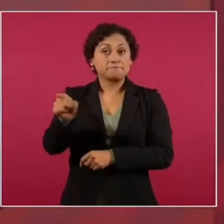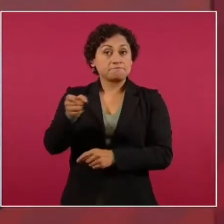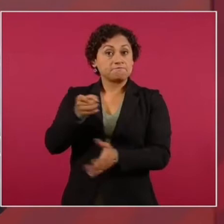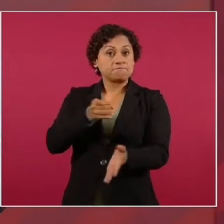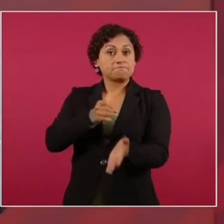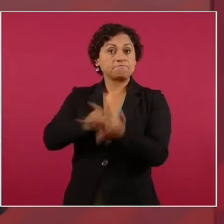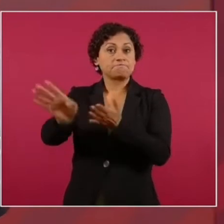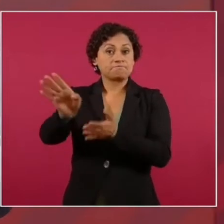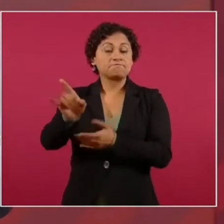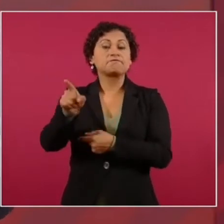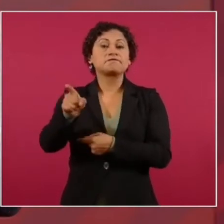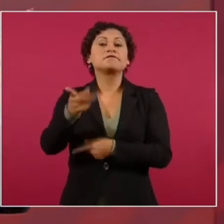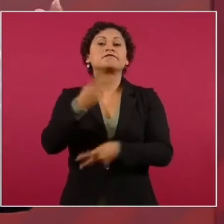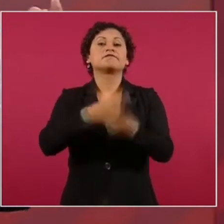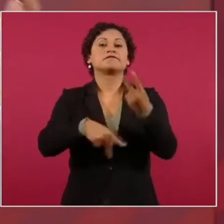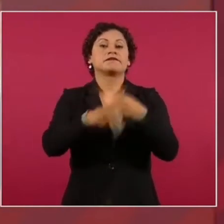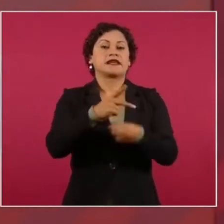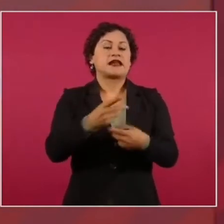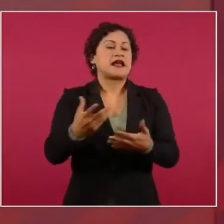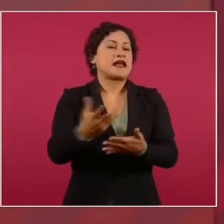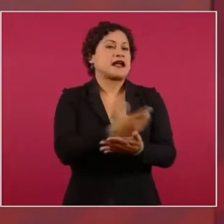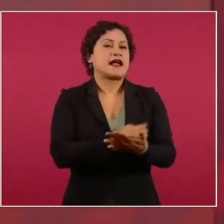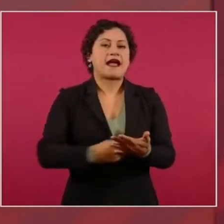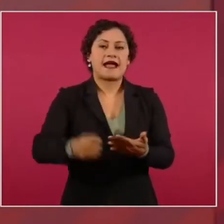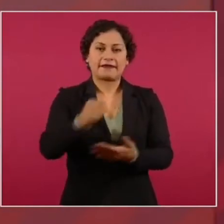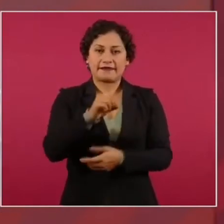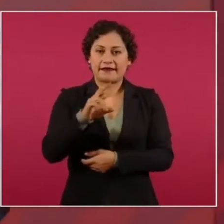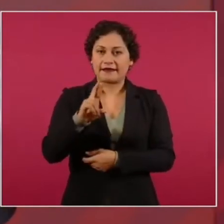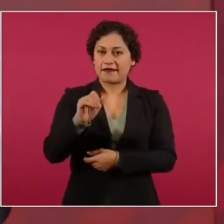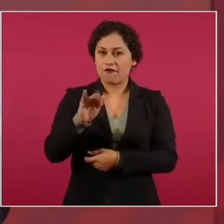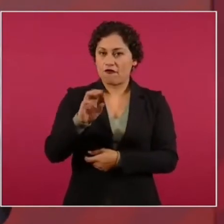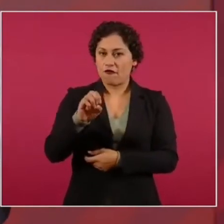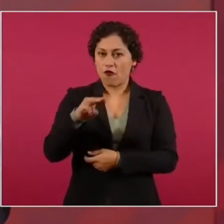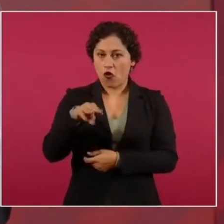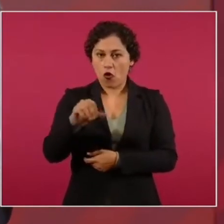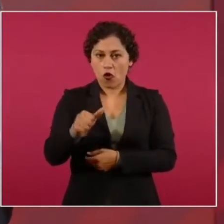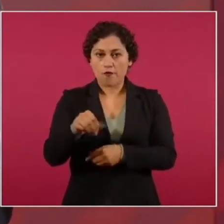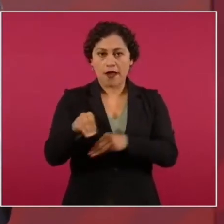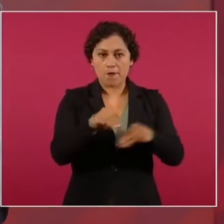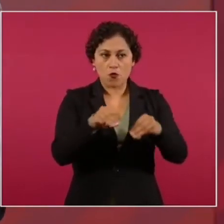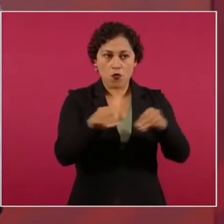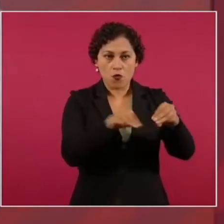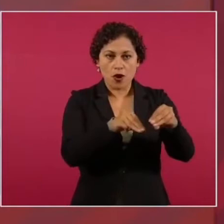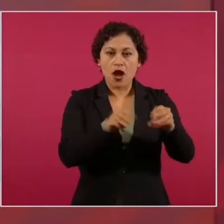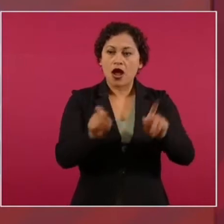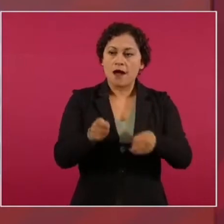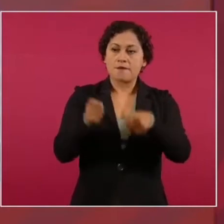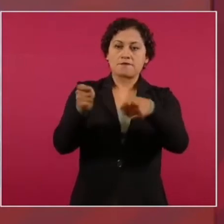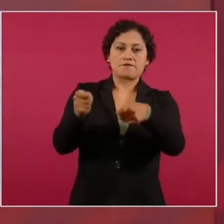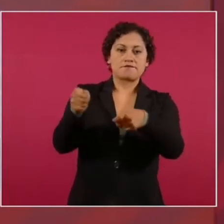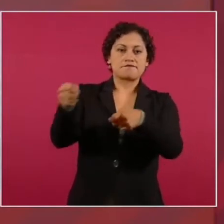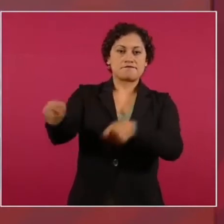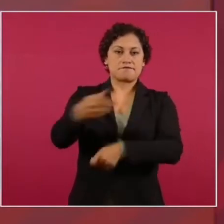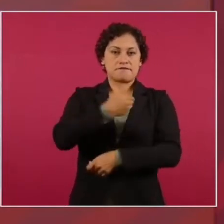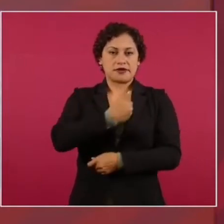de reforma y él llega a ser presidente